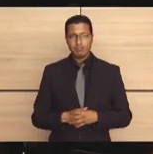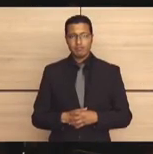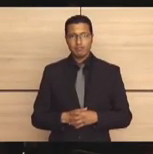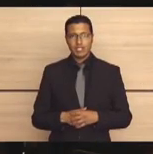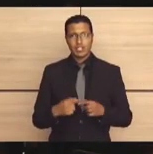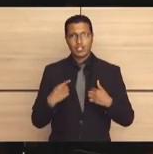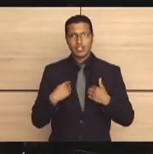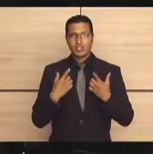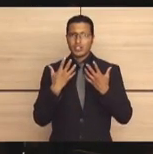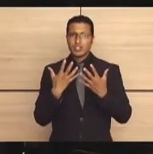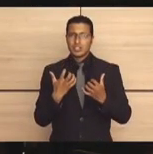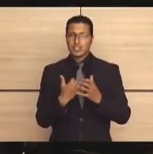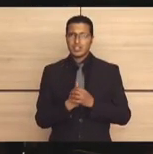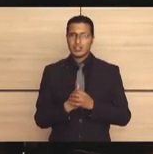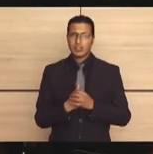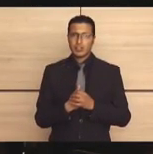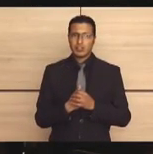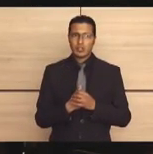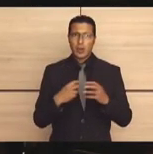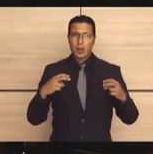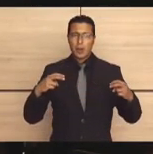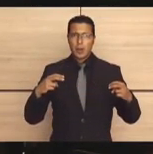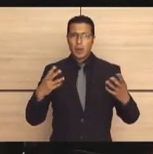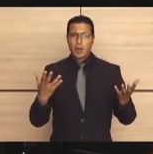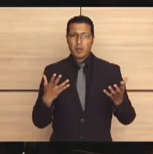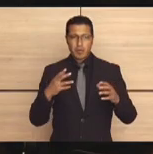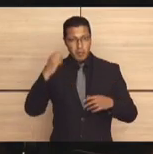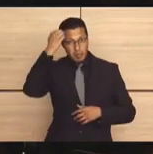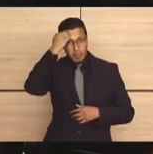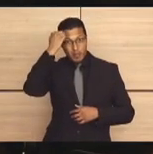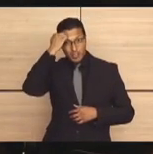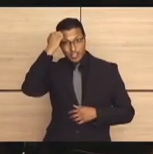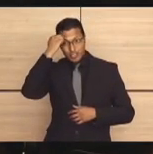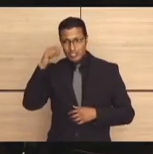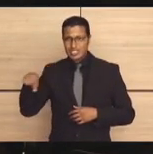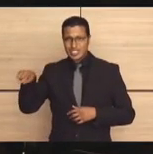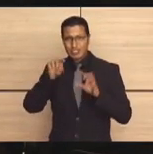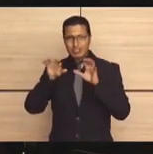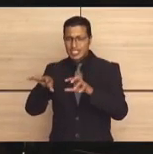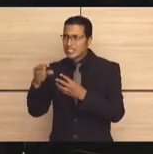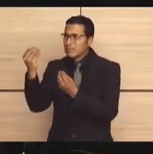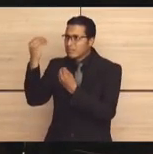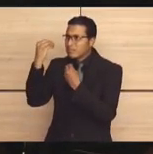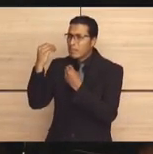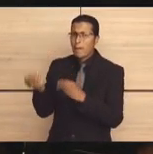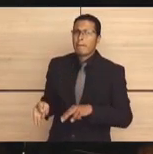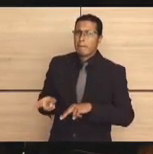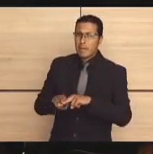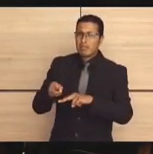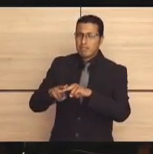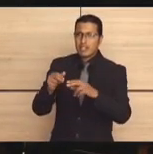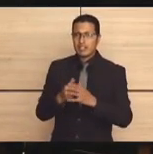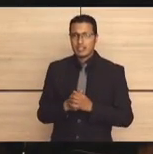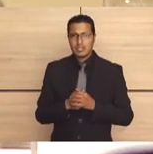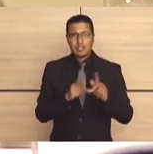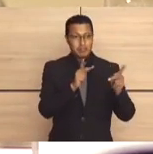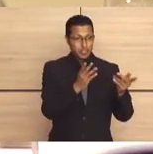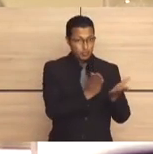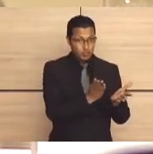Quisiera un país donde los profesores tuvieran la oportunidad de formarse más, un país donde los estudiantes tuvieran